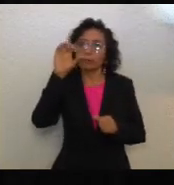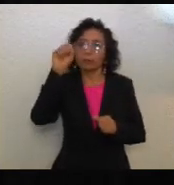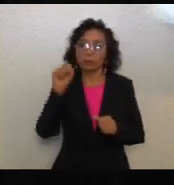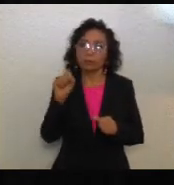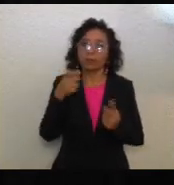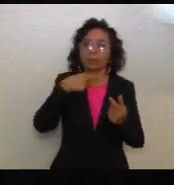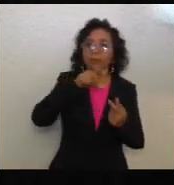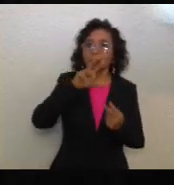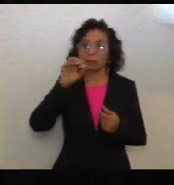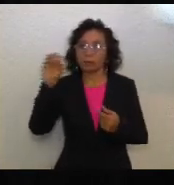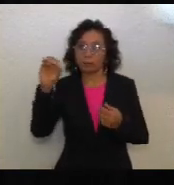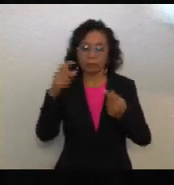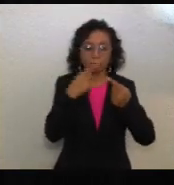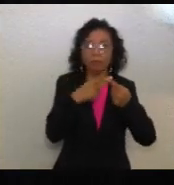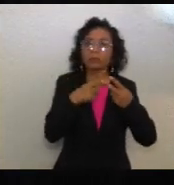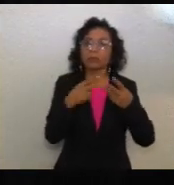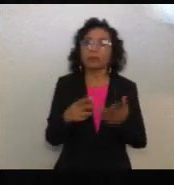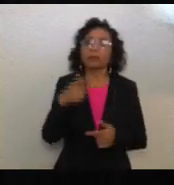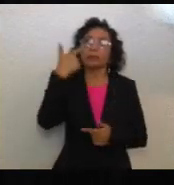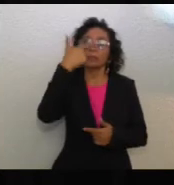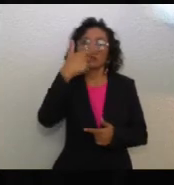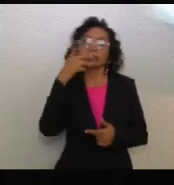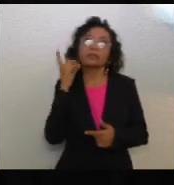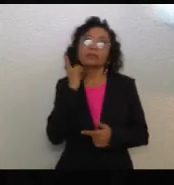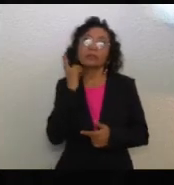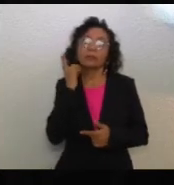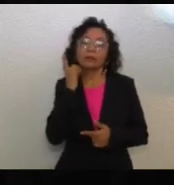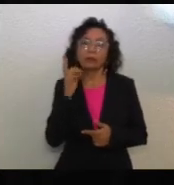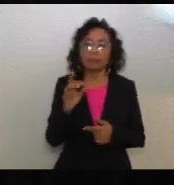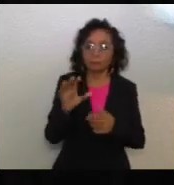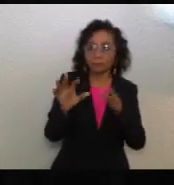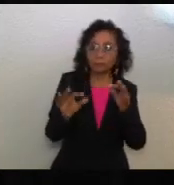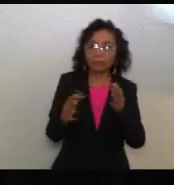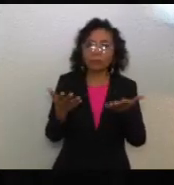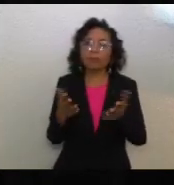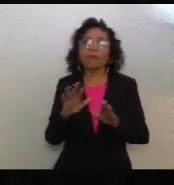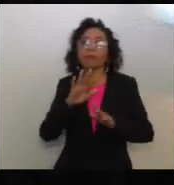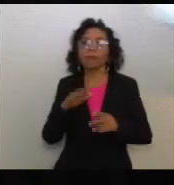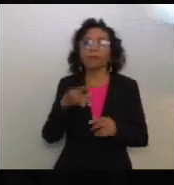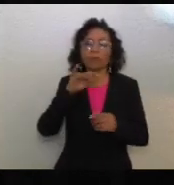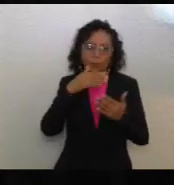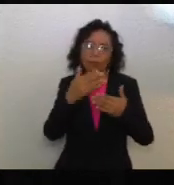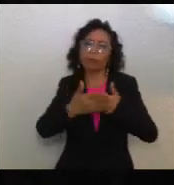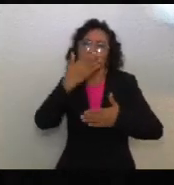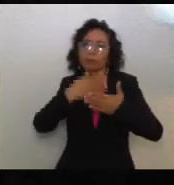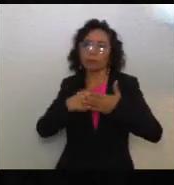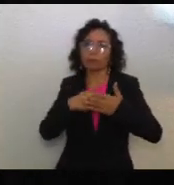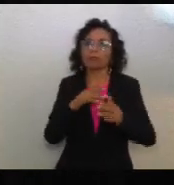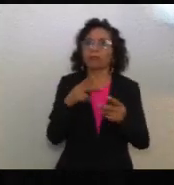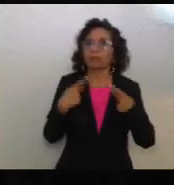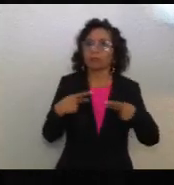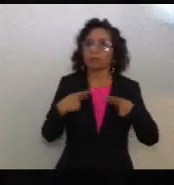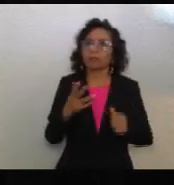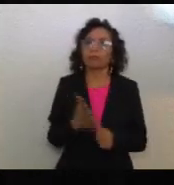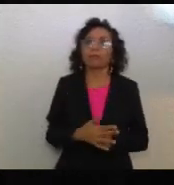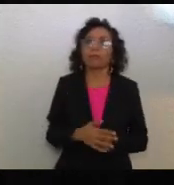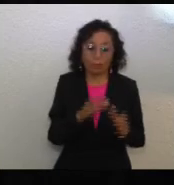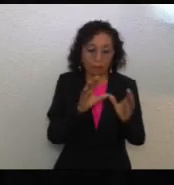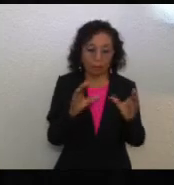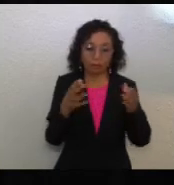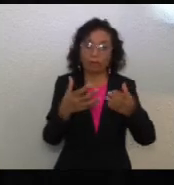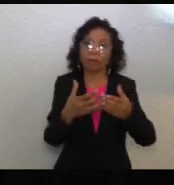Roo se integrarán con 7 diputados propietarios y sus respectivos suplentes. Artículo 7. Se crean las